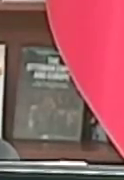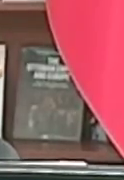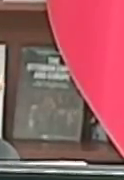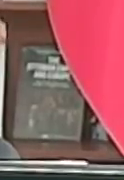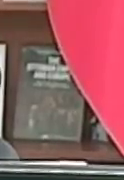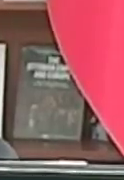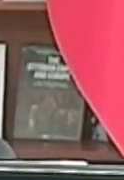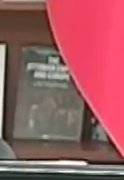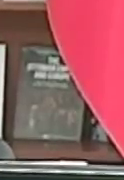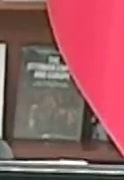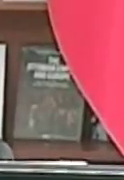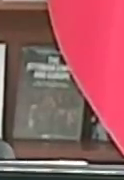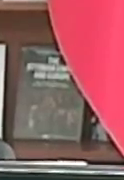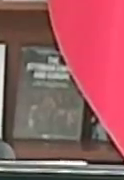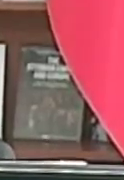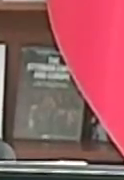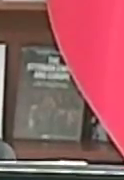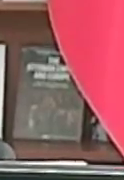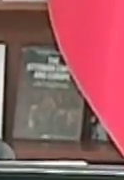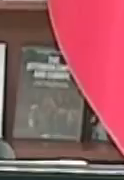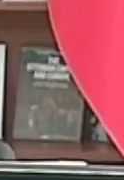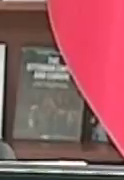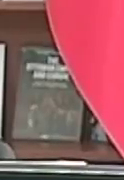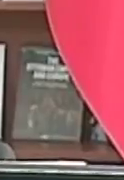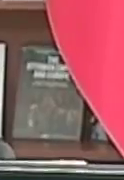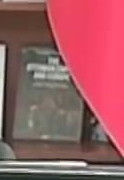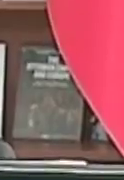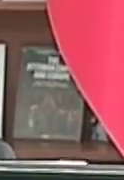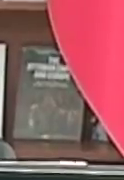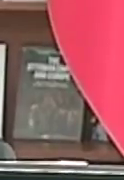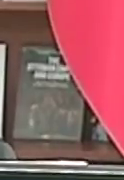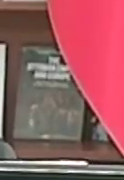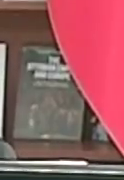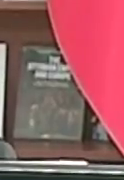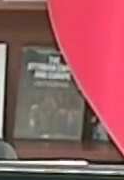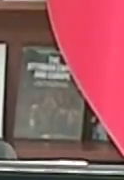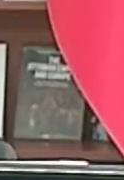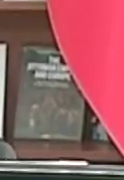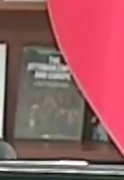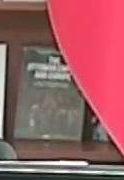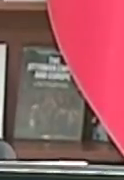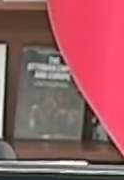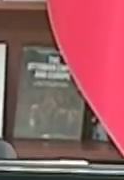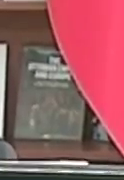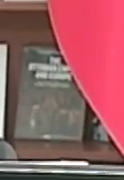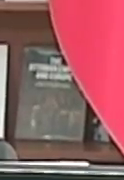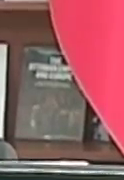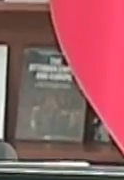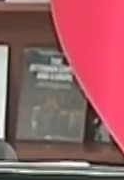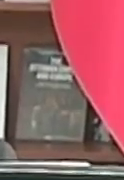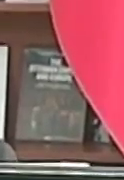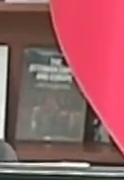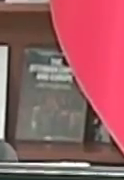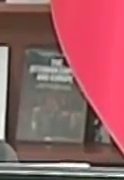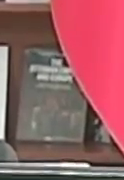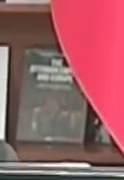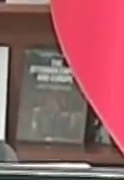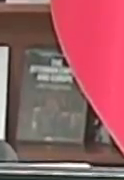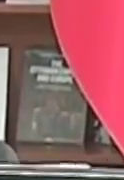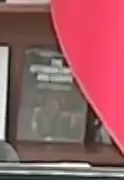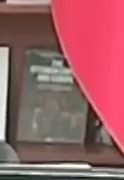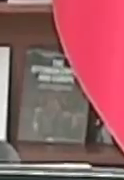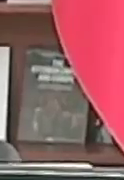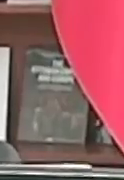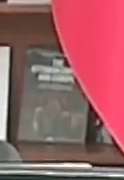imprenta que hace 200 años trajo el libertador Simón Bolívar para ganar la batalla de las ideas en